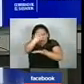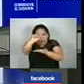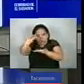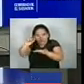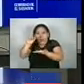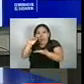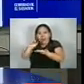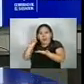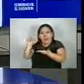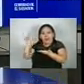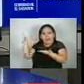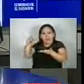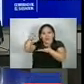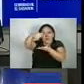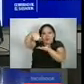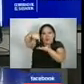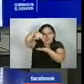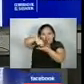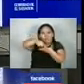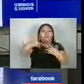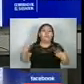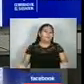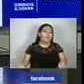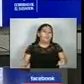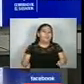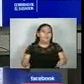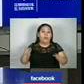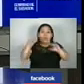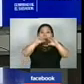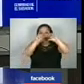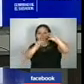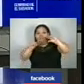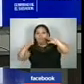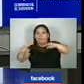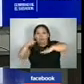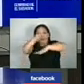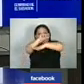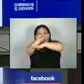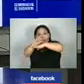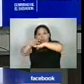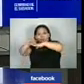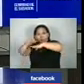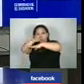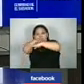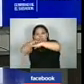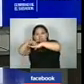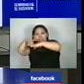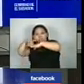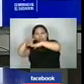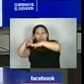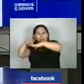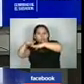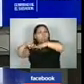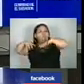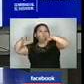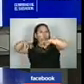que también la zona central y la zona del Bajo Lempa también tendrían cantidades de lluvia